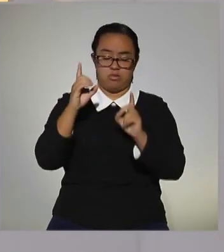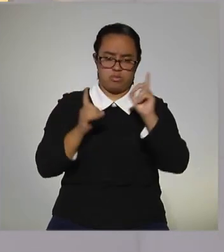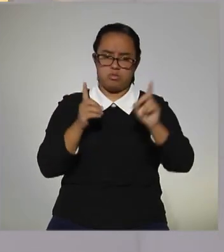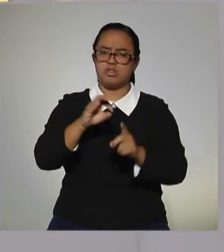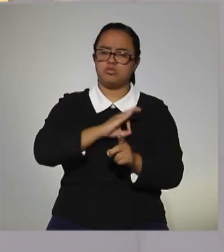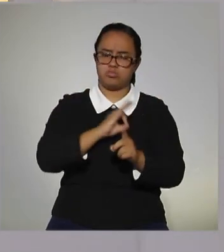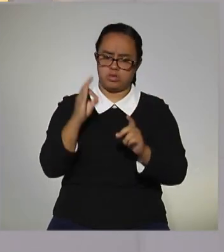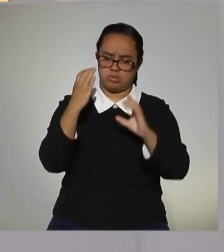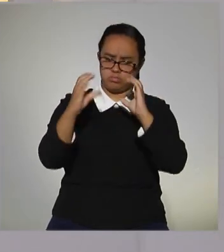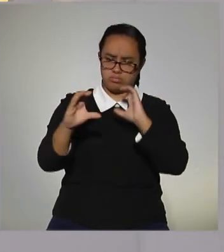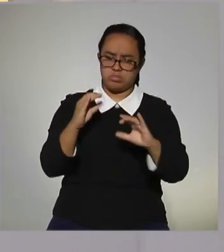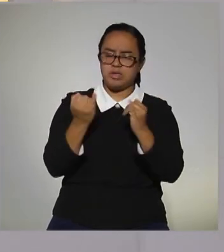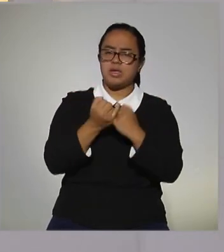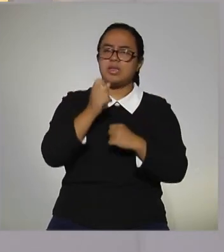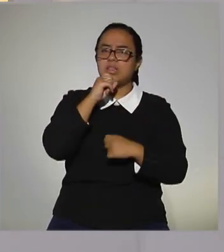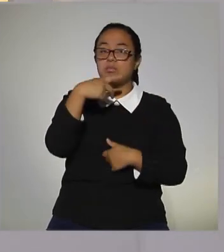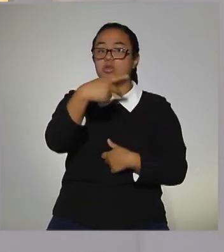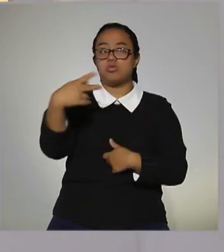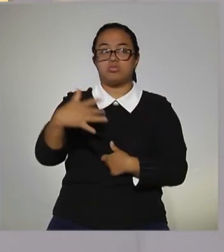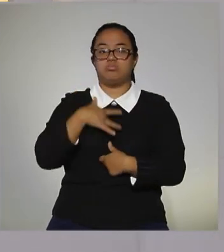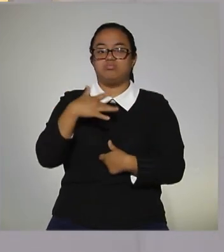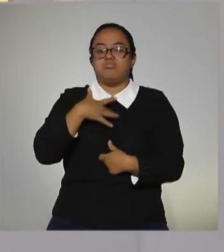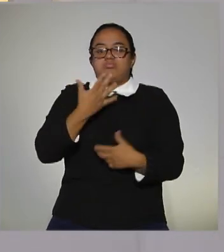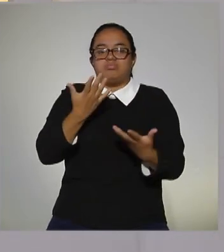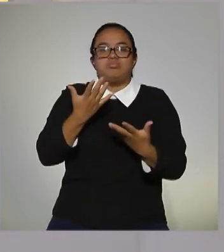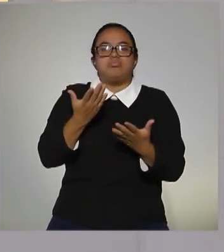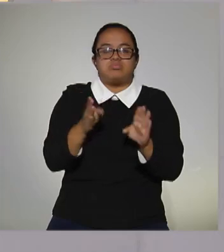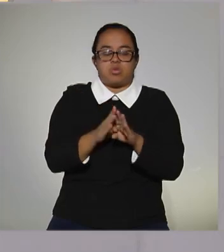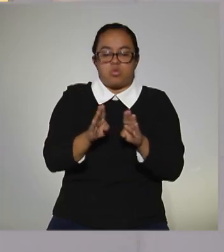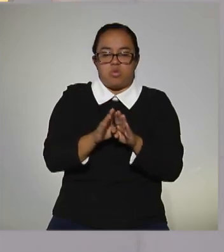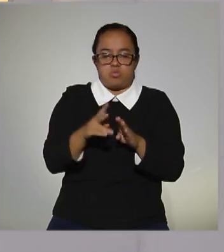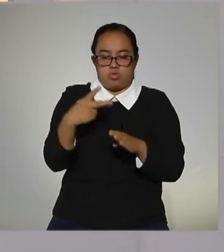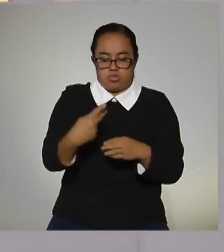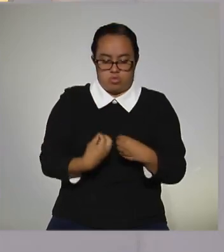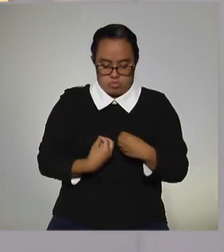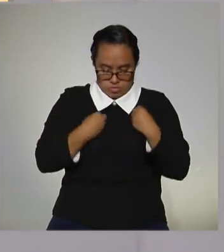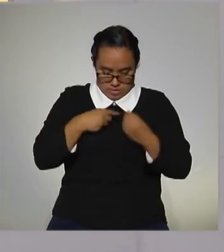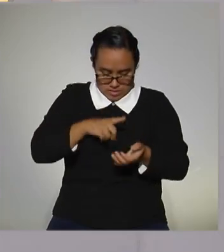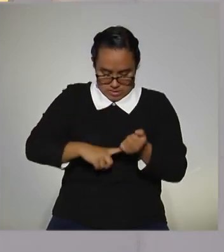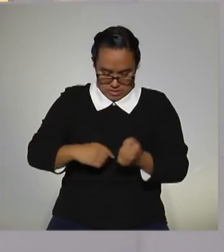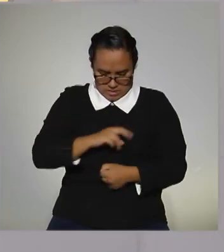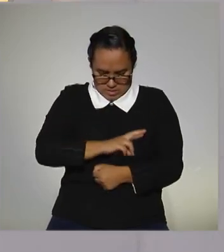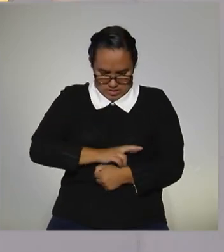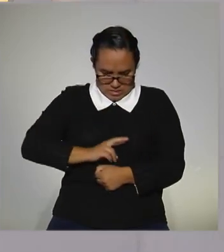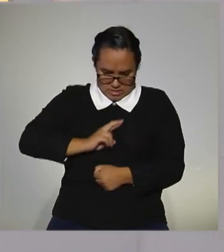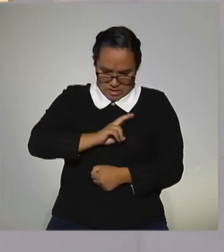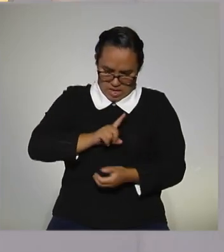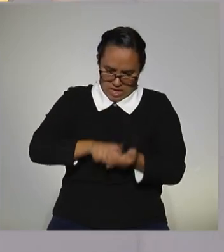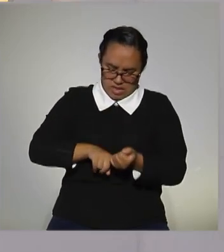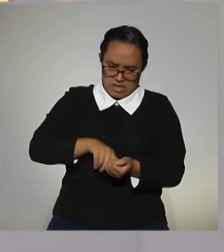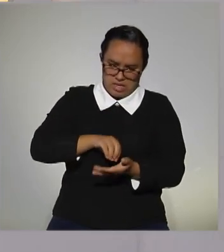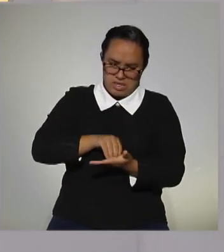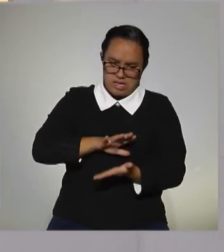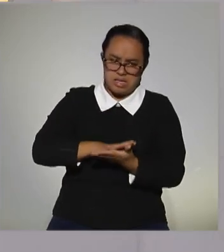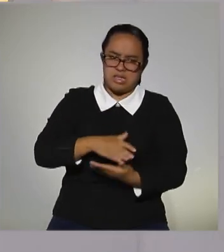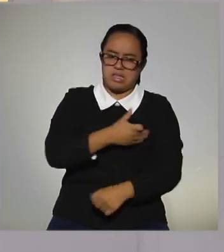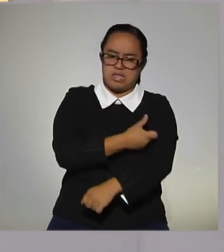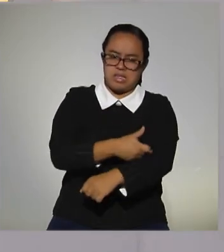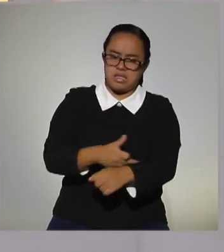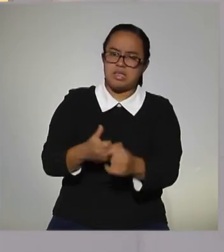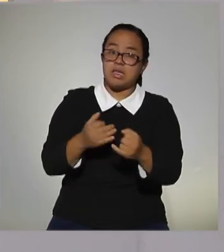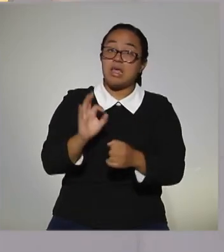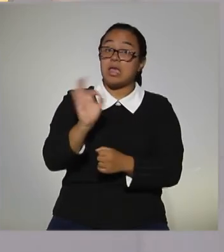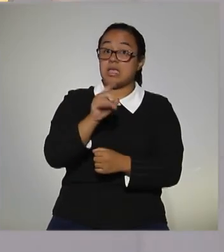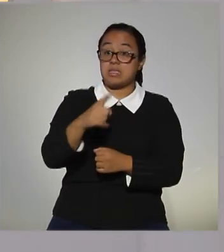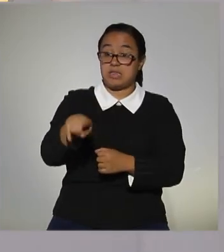programa y también compártanos sus experiencias, cómo han vivido ciertos resentimientos en su familia y sobre todo si los han podido arreglar,